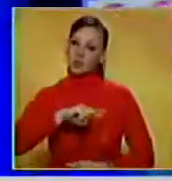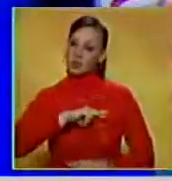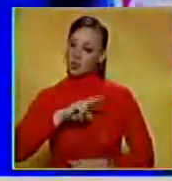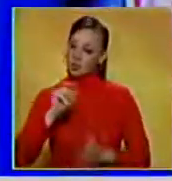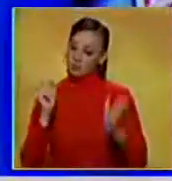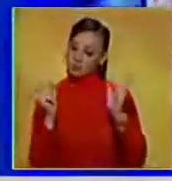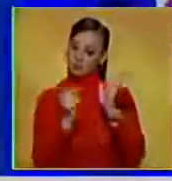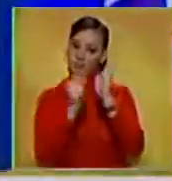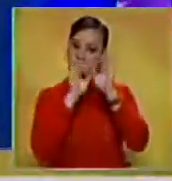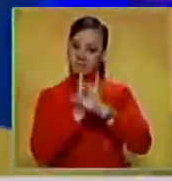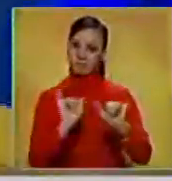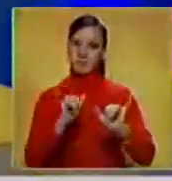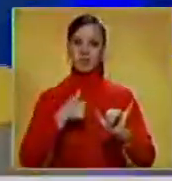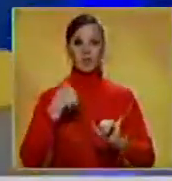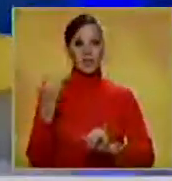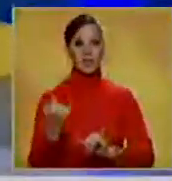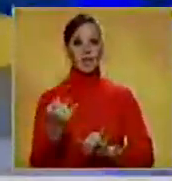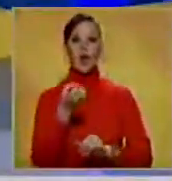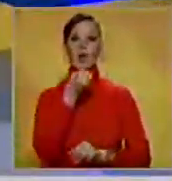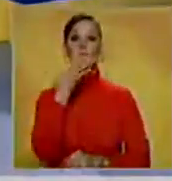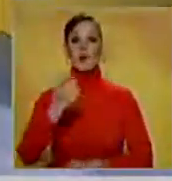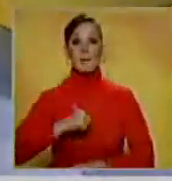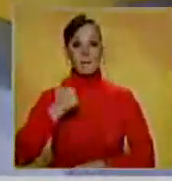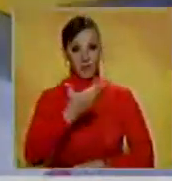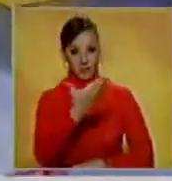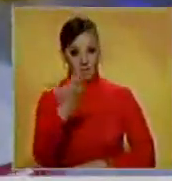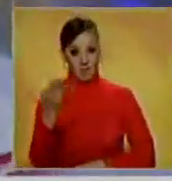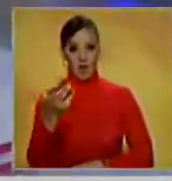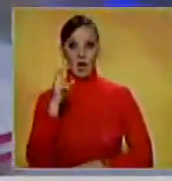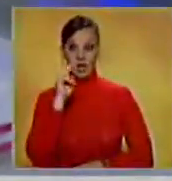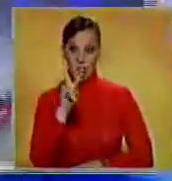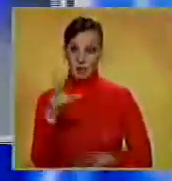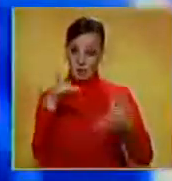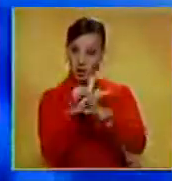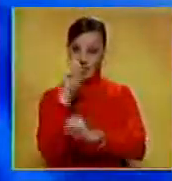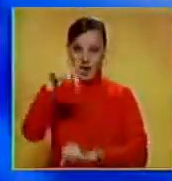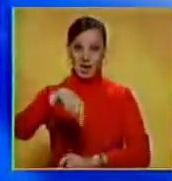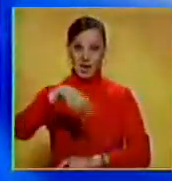vez más al final. Yo soy Federica Guzmán. Buen provecho para todos y nos vemos esta noche aquí en Estrenos y Estrellas.